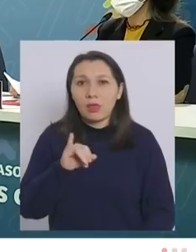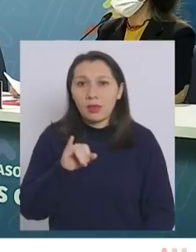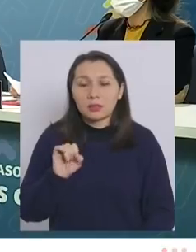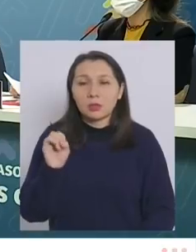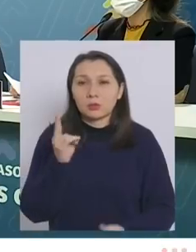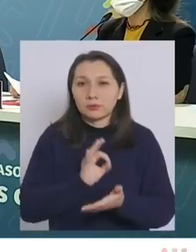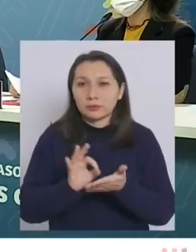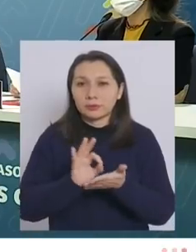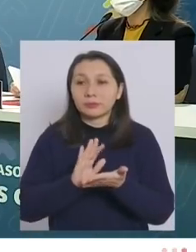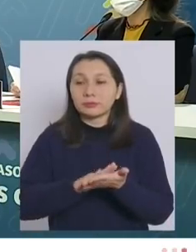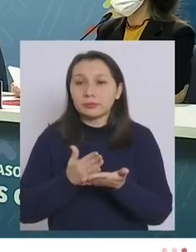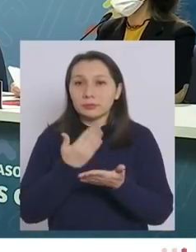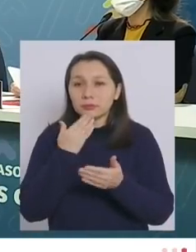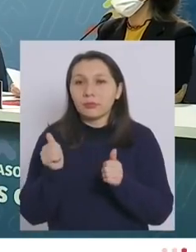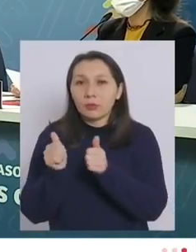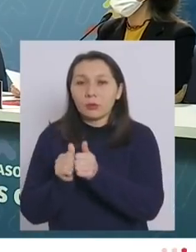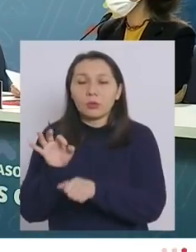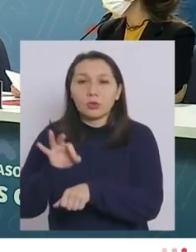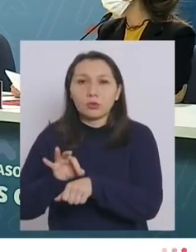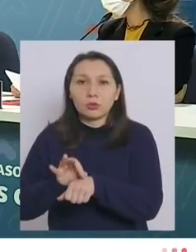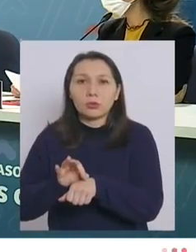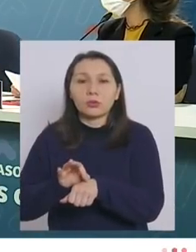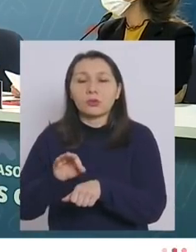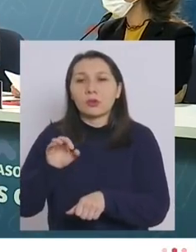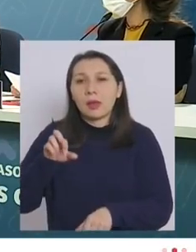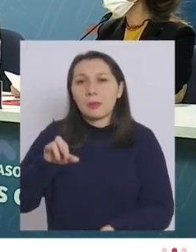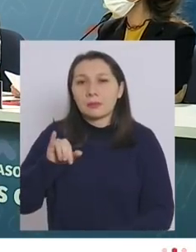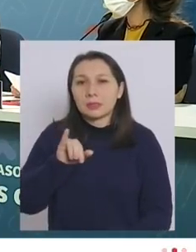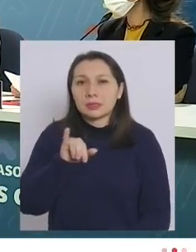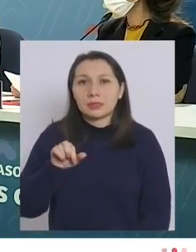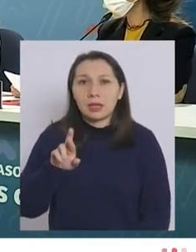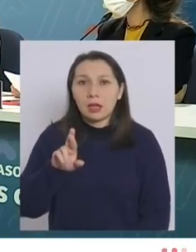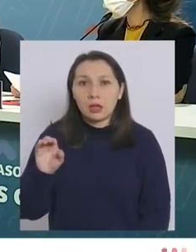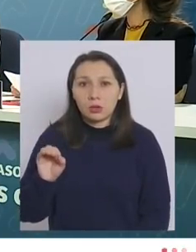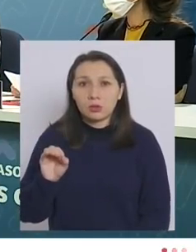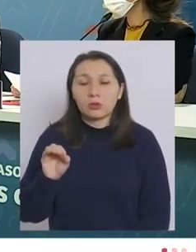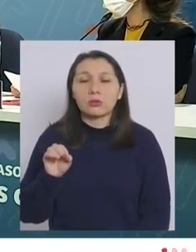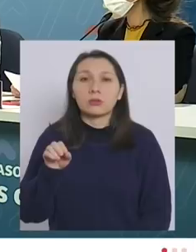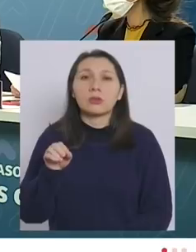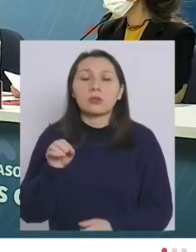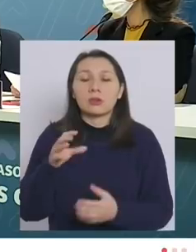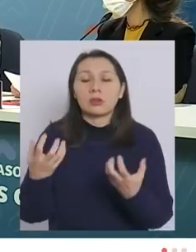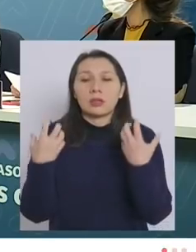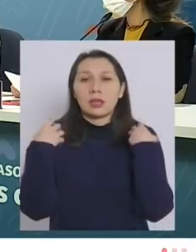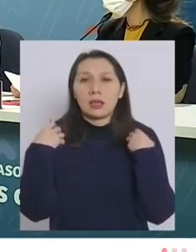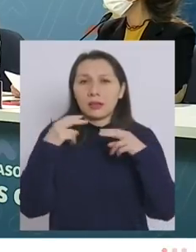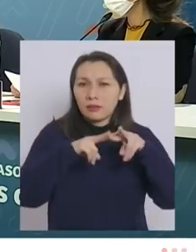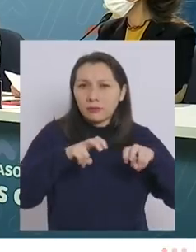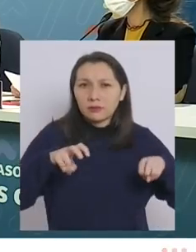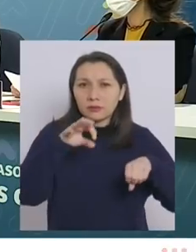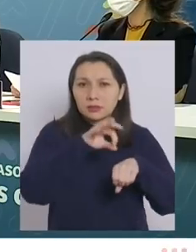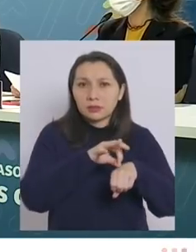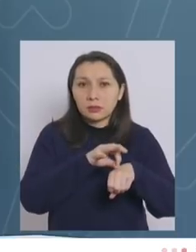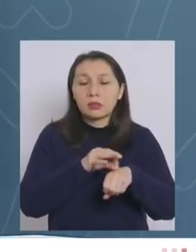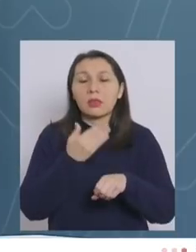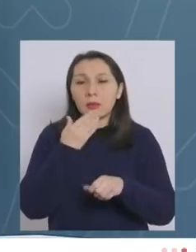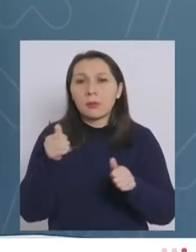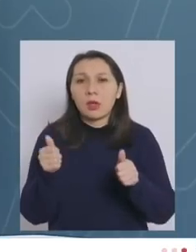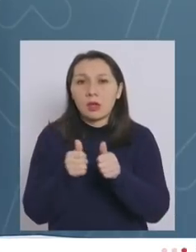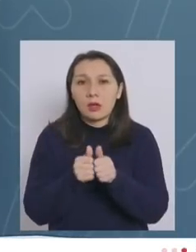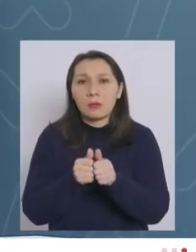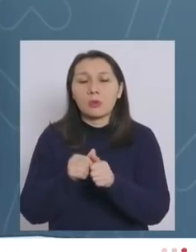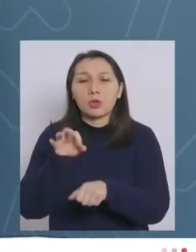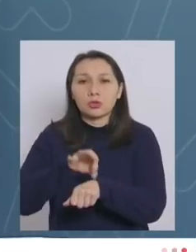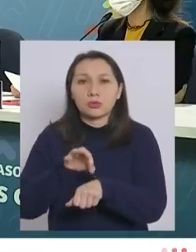Salud. Nos acompaña la doctora Alejandra Pizarro, del Ministerio de Salud, encargada de epidemiología. Y nos acompaña el doctor